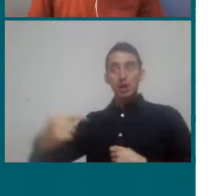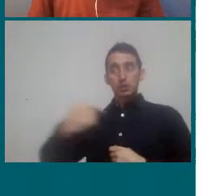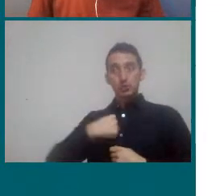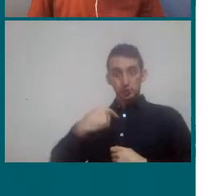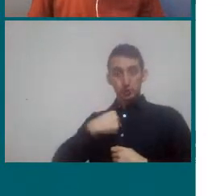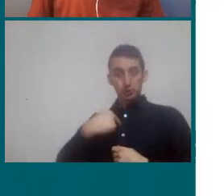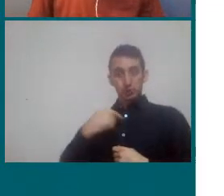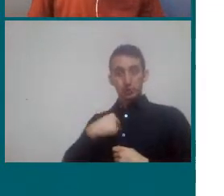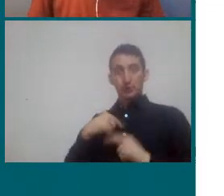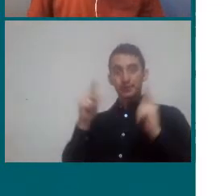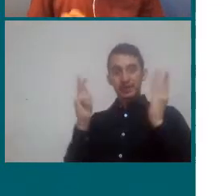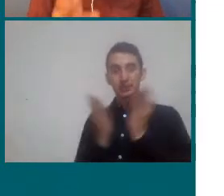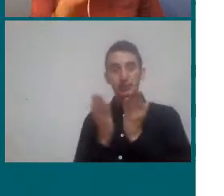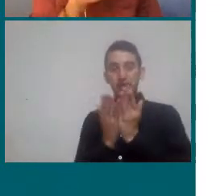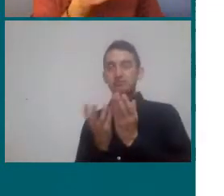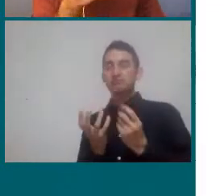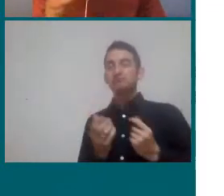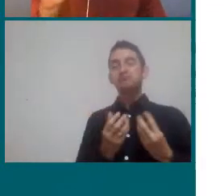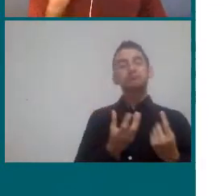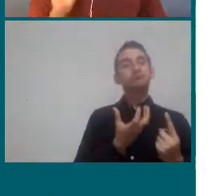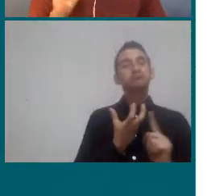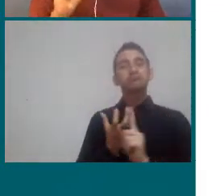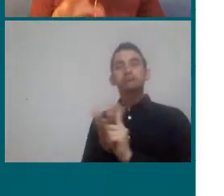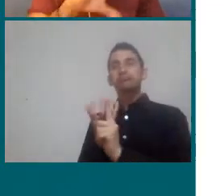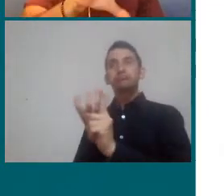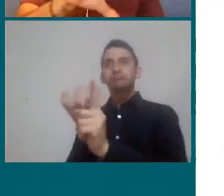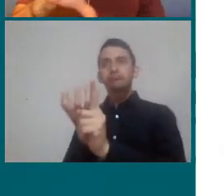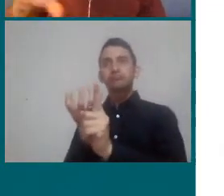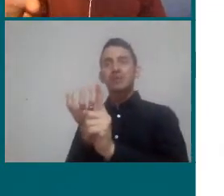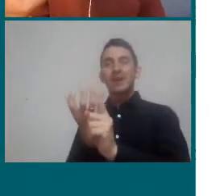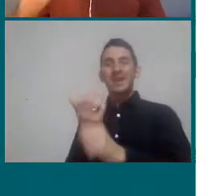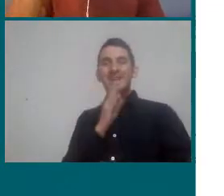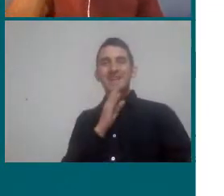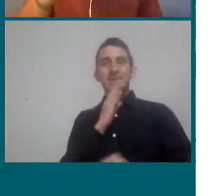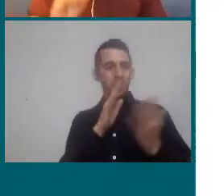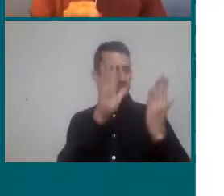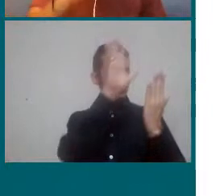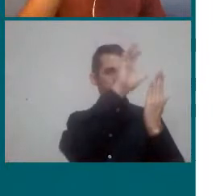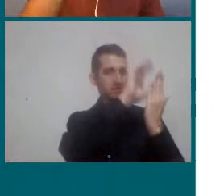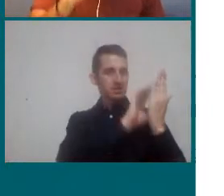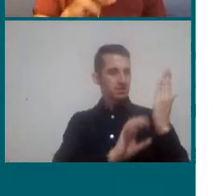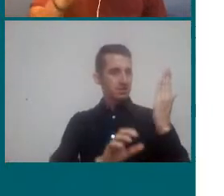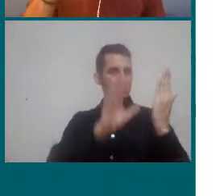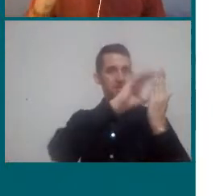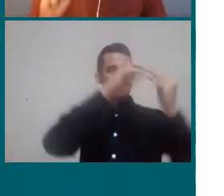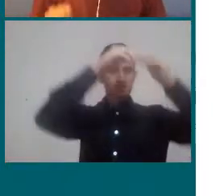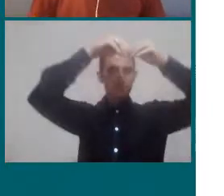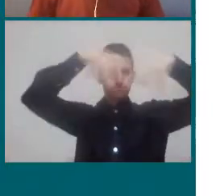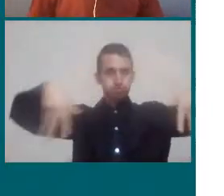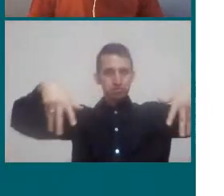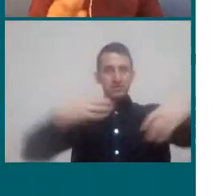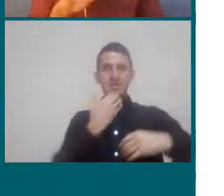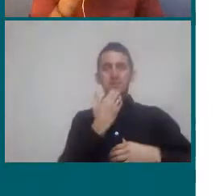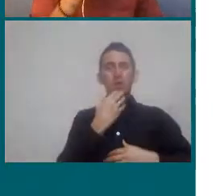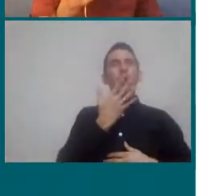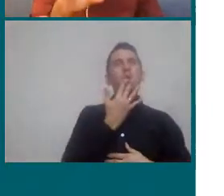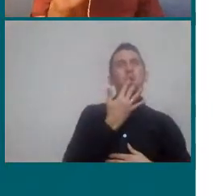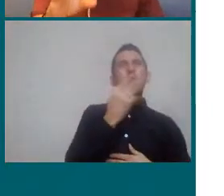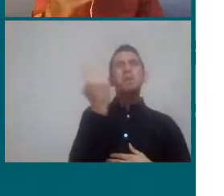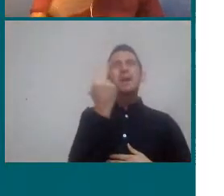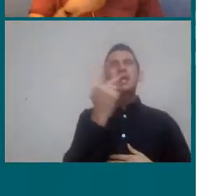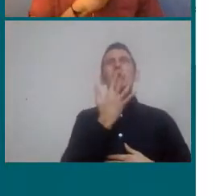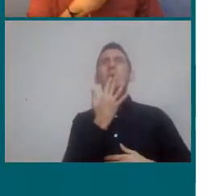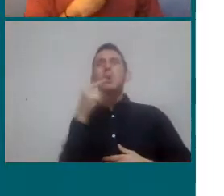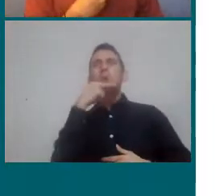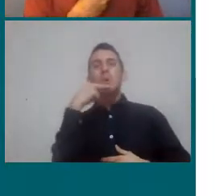Kahoot, ¿sí?, esos datos que me da Kahoot, ese mapa de calor con las preguntas en color verde o en color rojo, me tiene